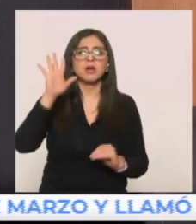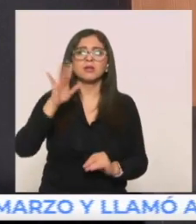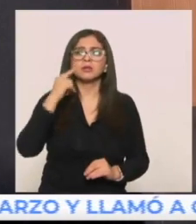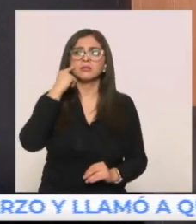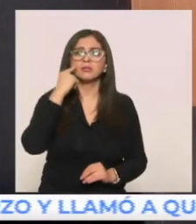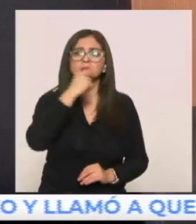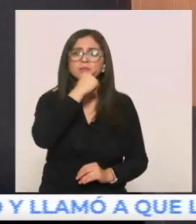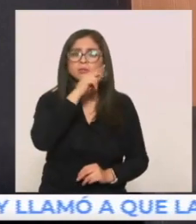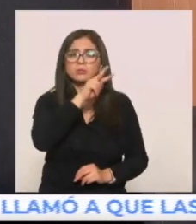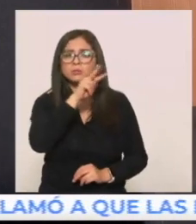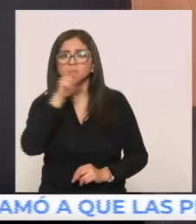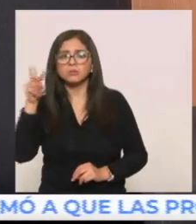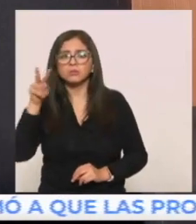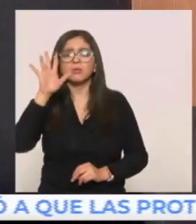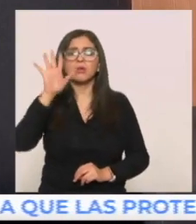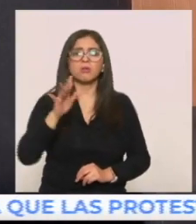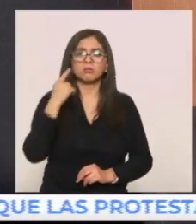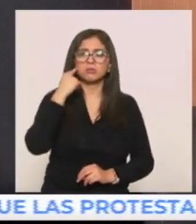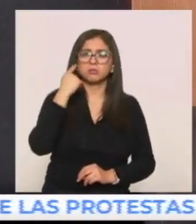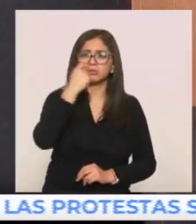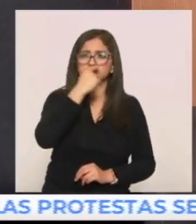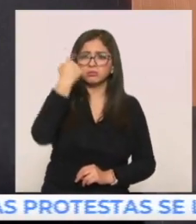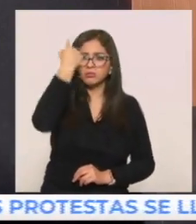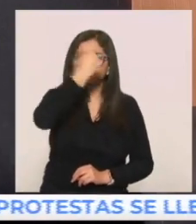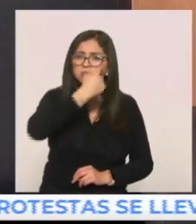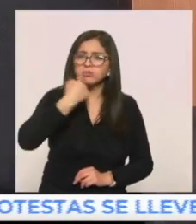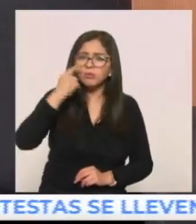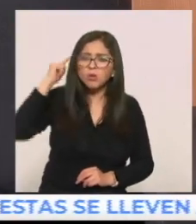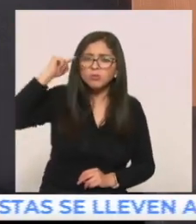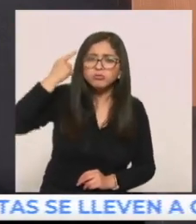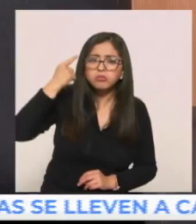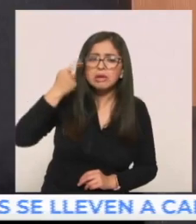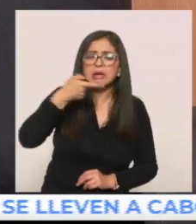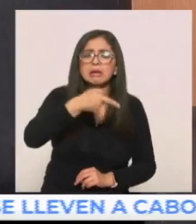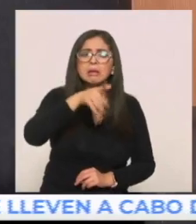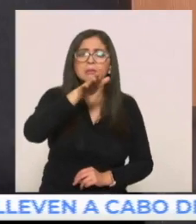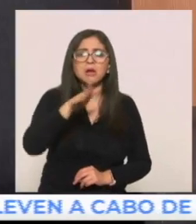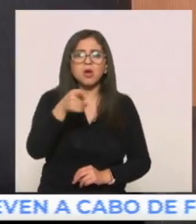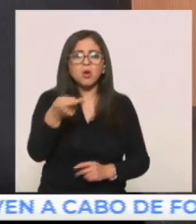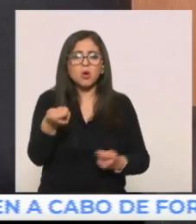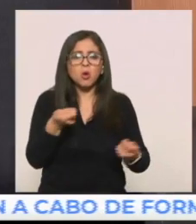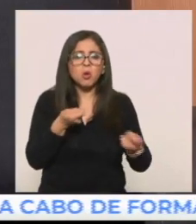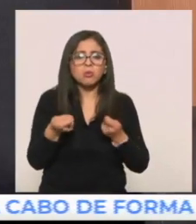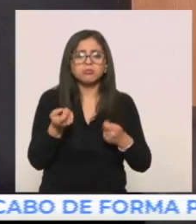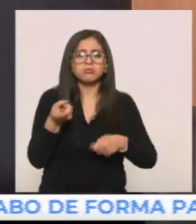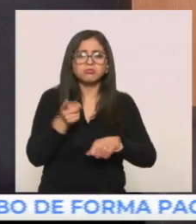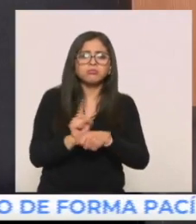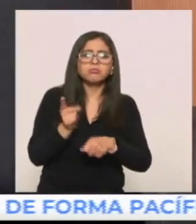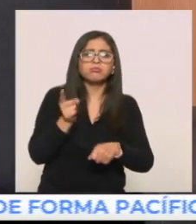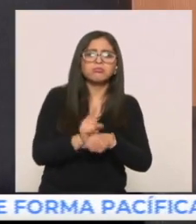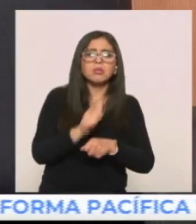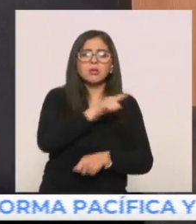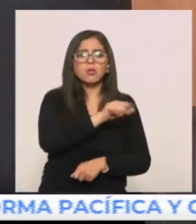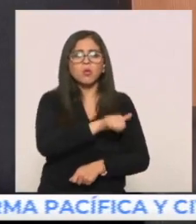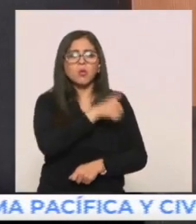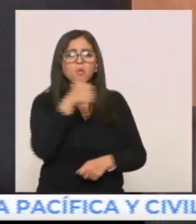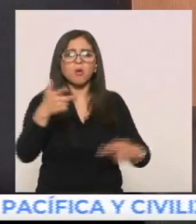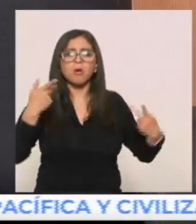lasciva, una mirada enojante o enojada, es una forma de controlar y de ir socavando día a día el autoestima de la otra